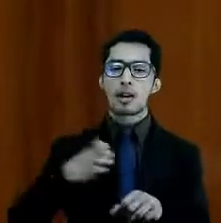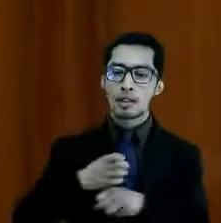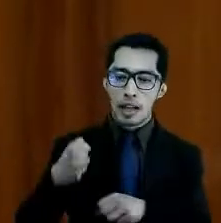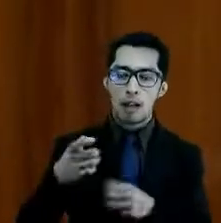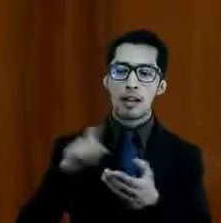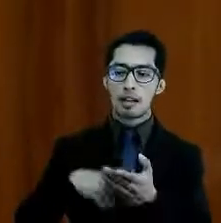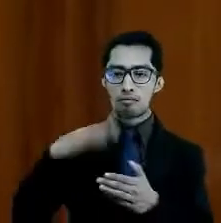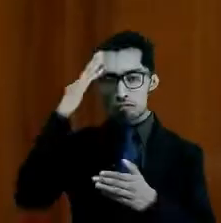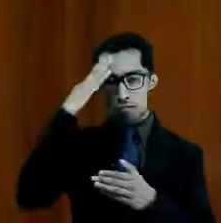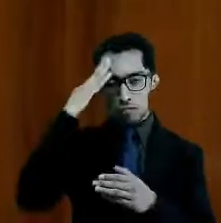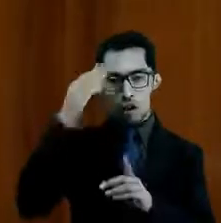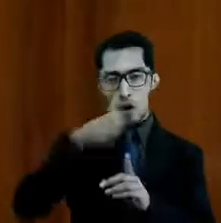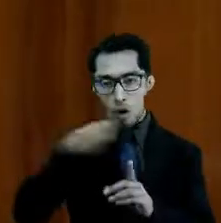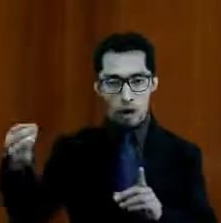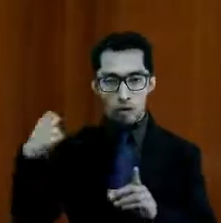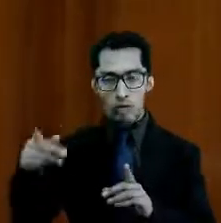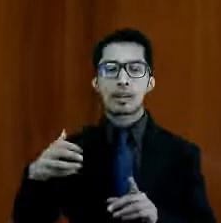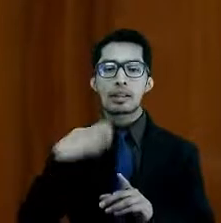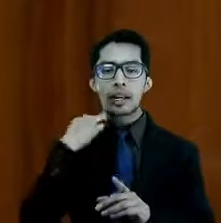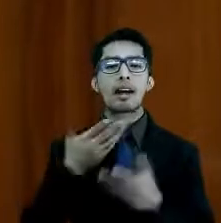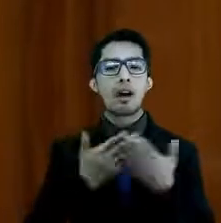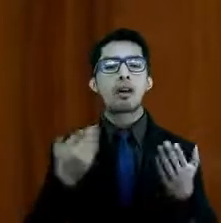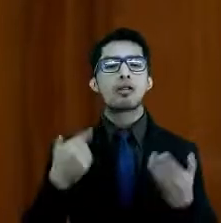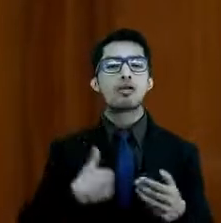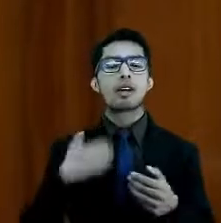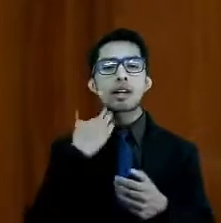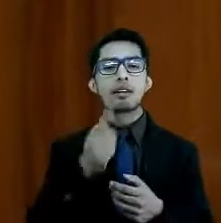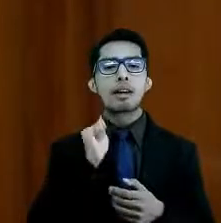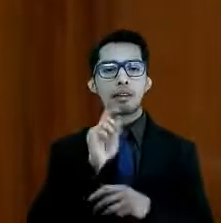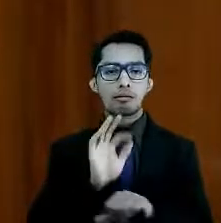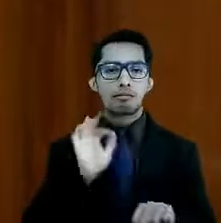articulada desde el Estado. Lo que busco es que haya un impacto